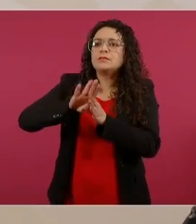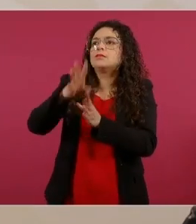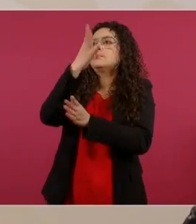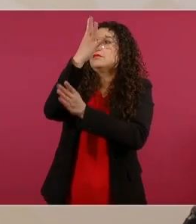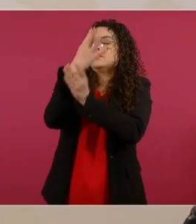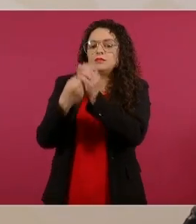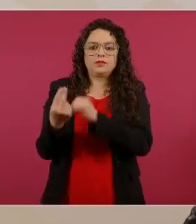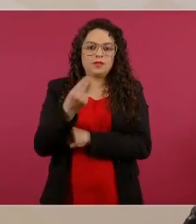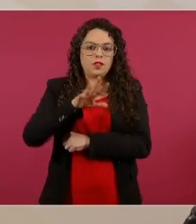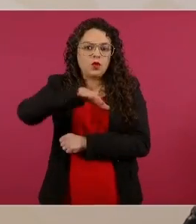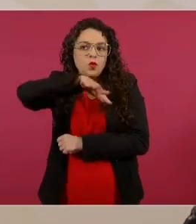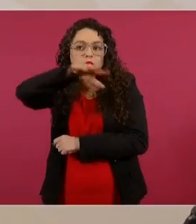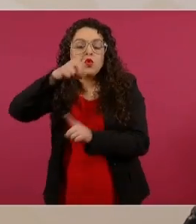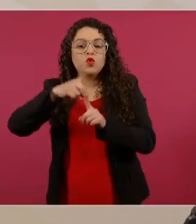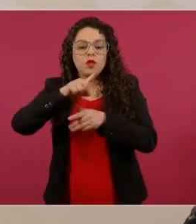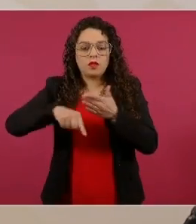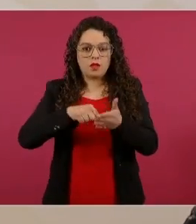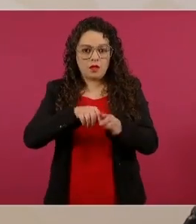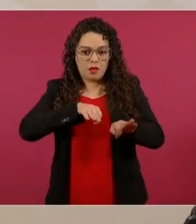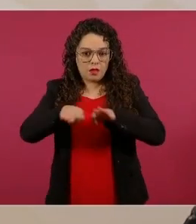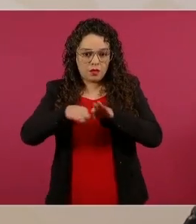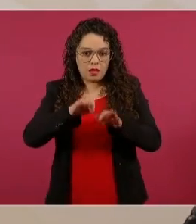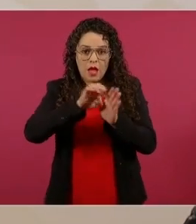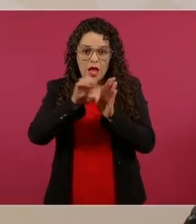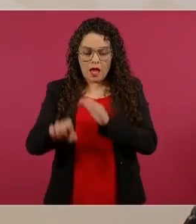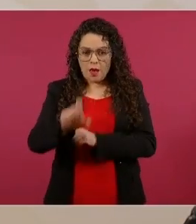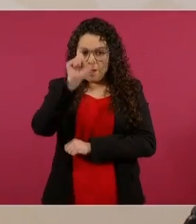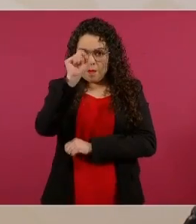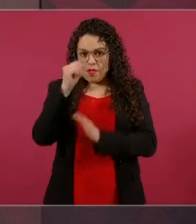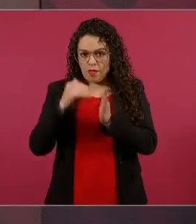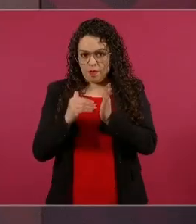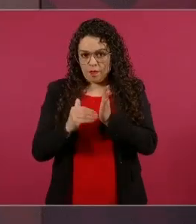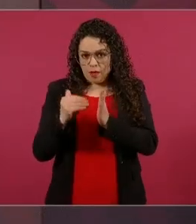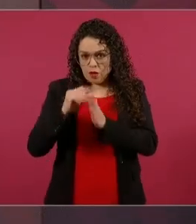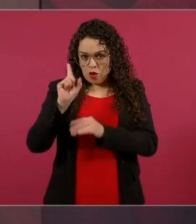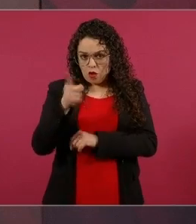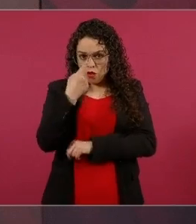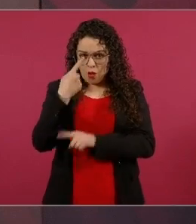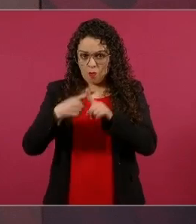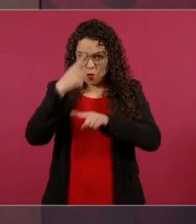proponiendo 20,000 millones de dólares al